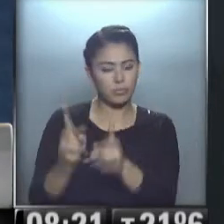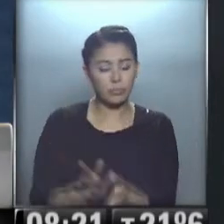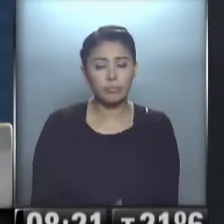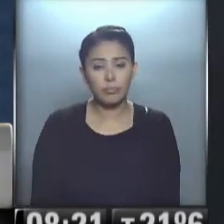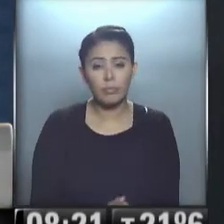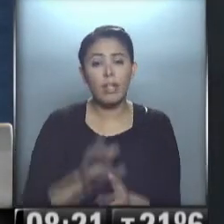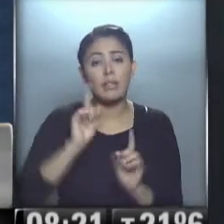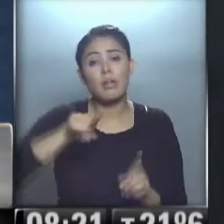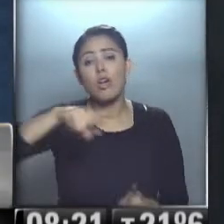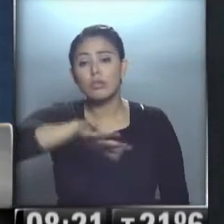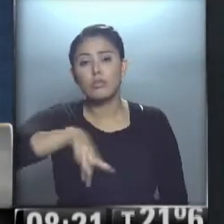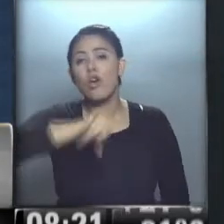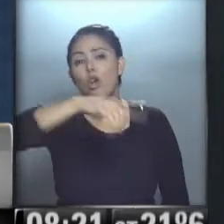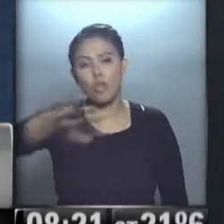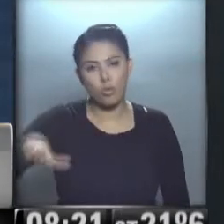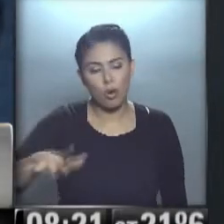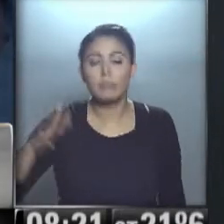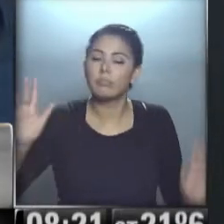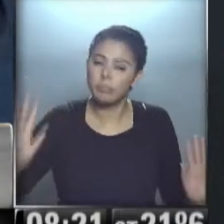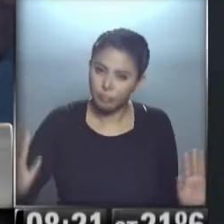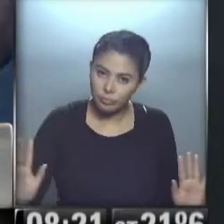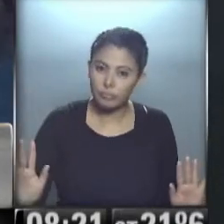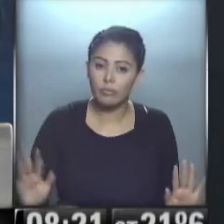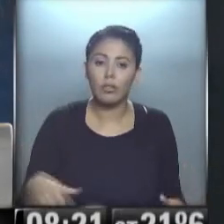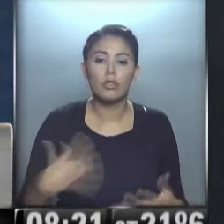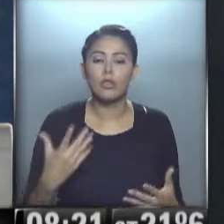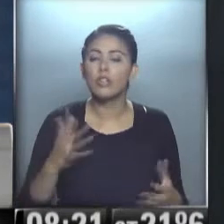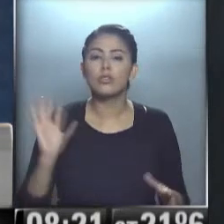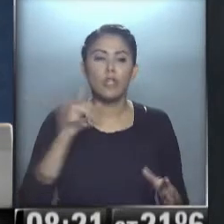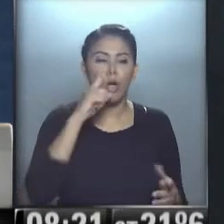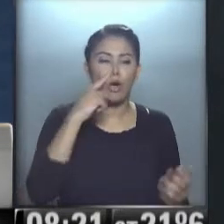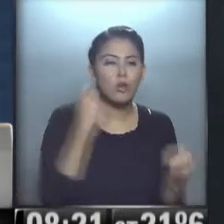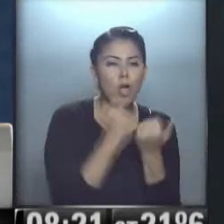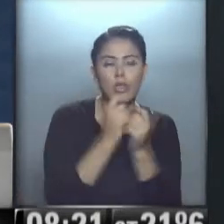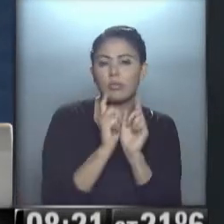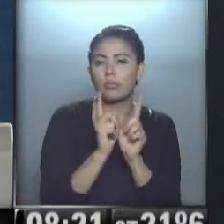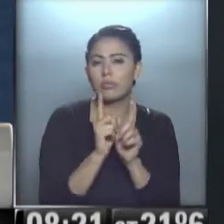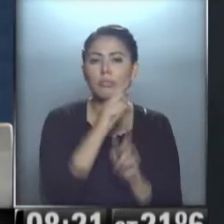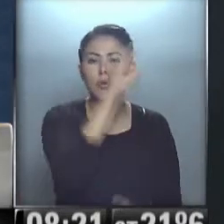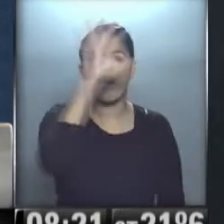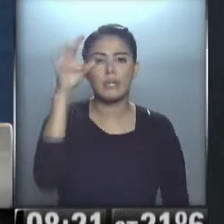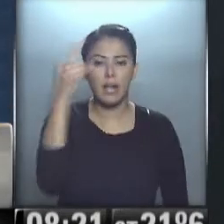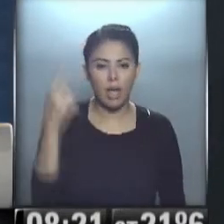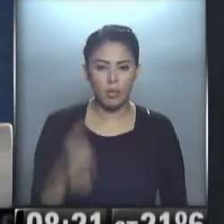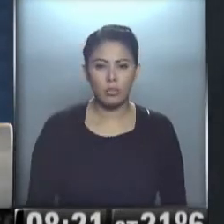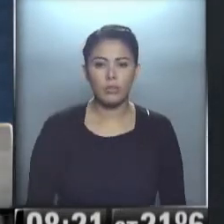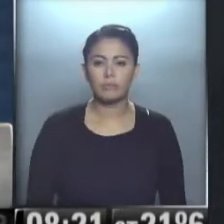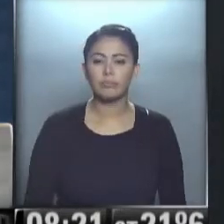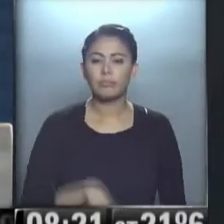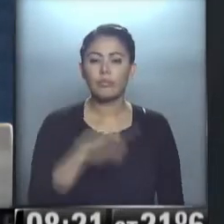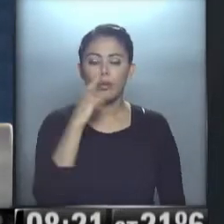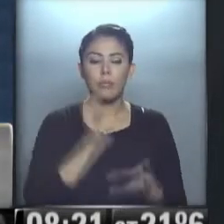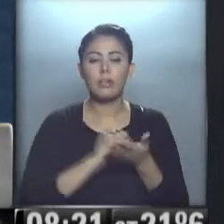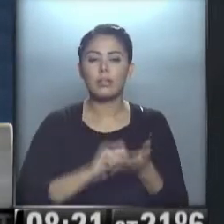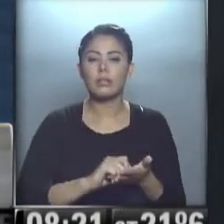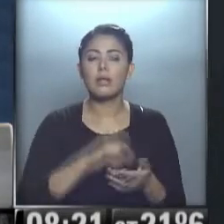ocurran otros hechos en otros lugares. Pero, en definitiva, hacemos un sistema de monitoreo permanente en cada una de las provincias. Señor Ministro, Diego